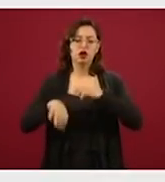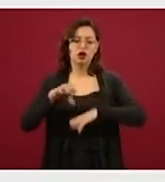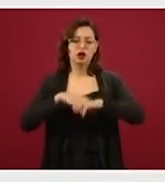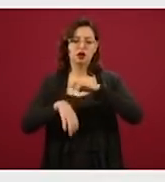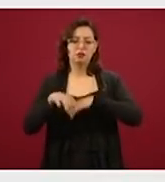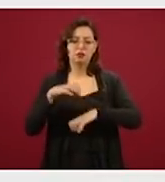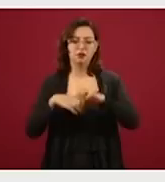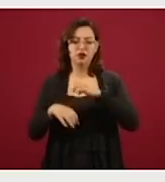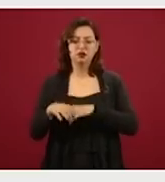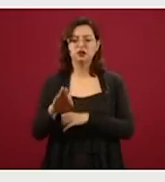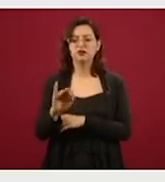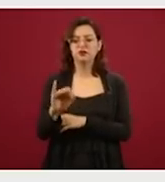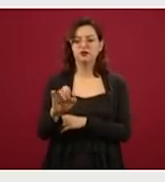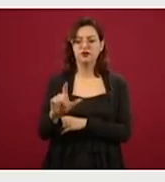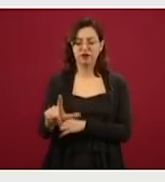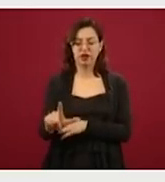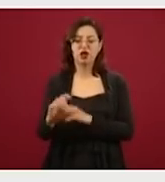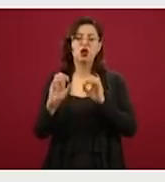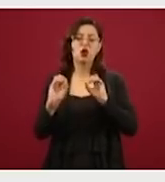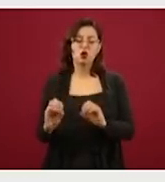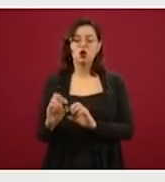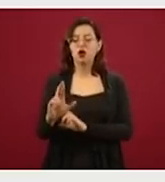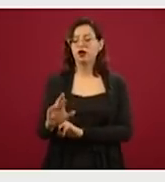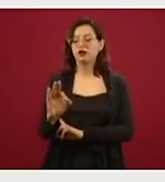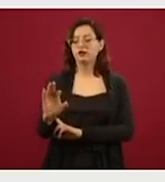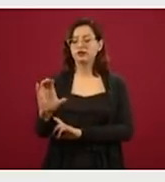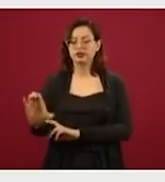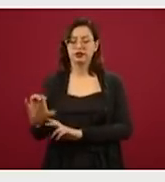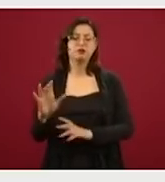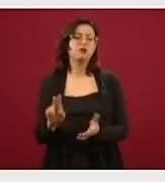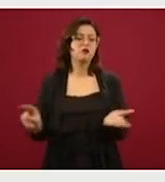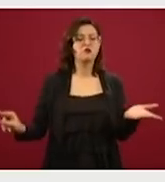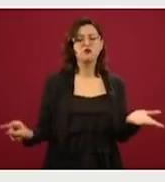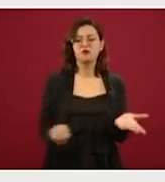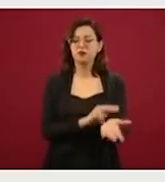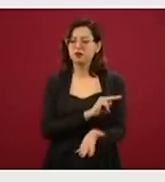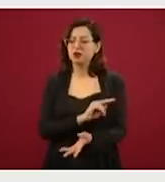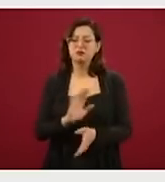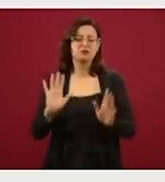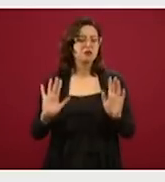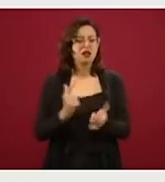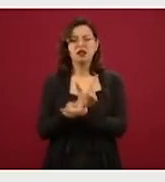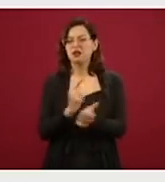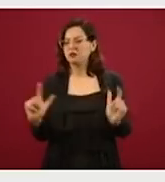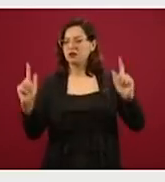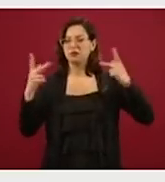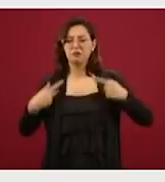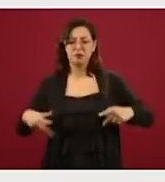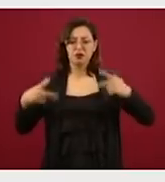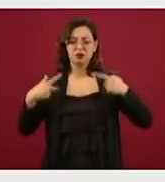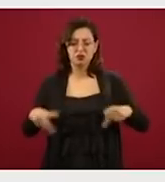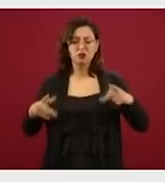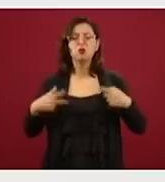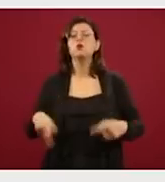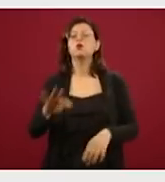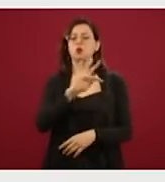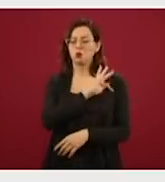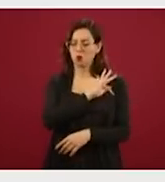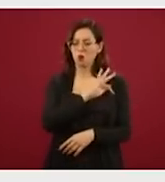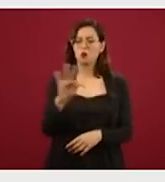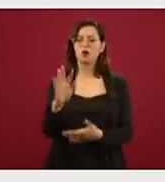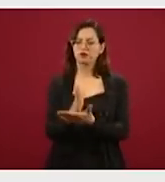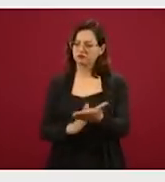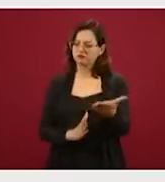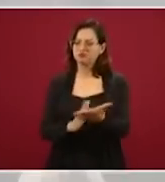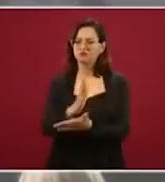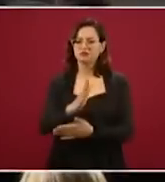empleados pueden firmar con la FIEL o pueden firmar con el RFC, pero está hecho para que cualquier persona que tenga una identidad pueda acceder